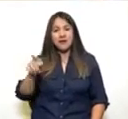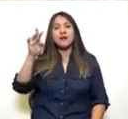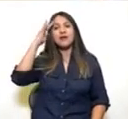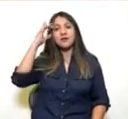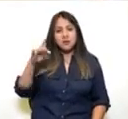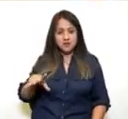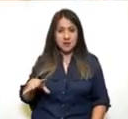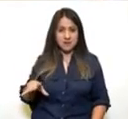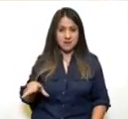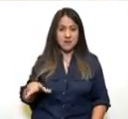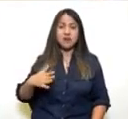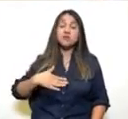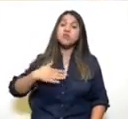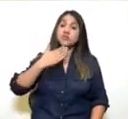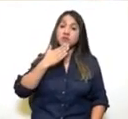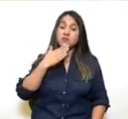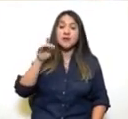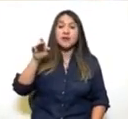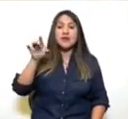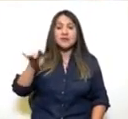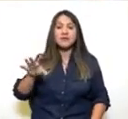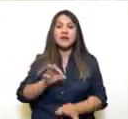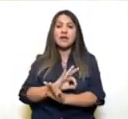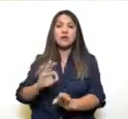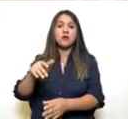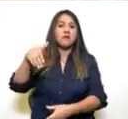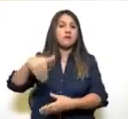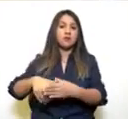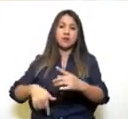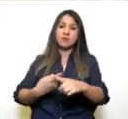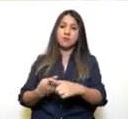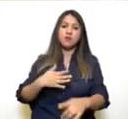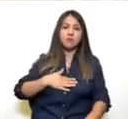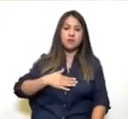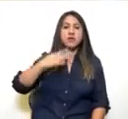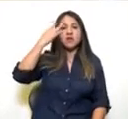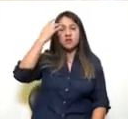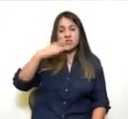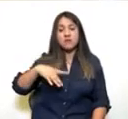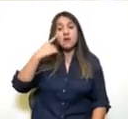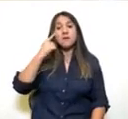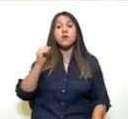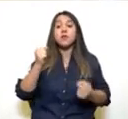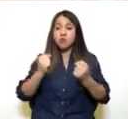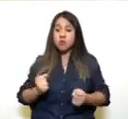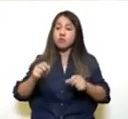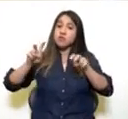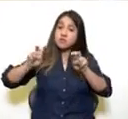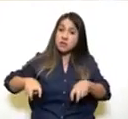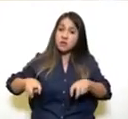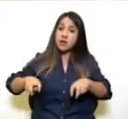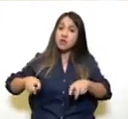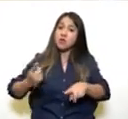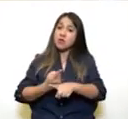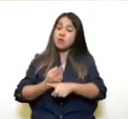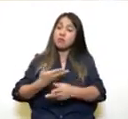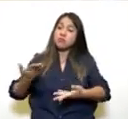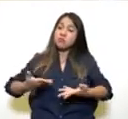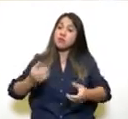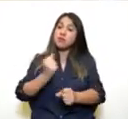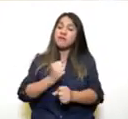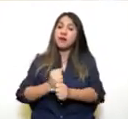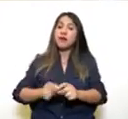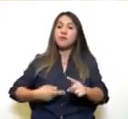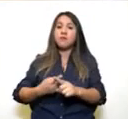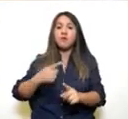y yo también sé que nunca va a votar por mí y lo sé pero somos capaces de sentarnos y trabajar por el bien